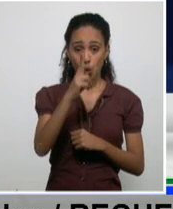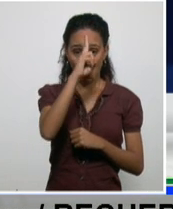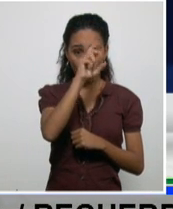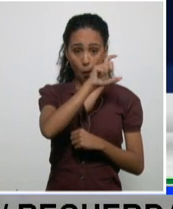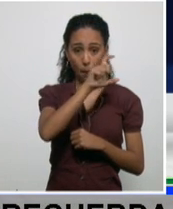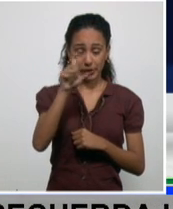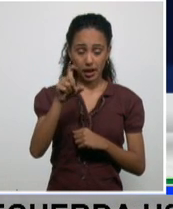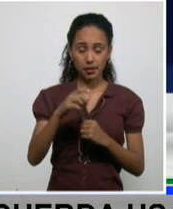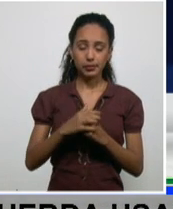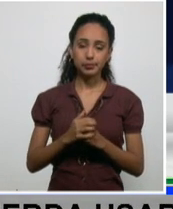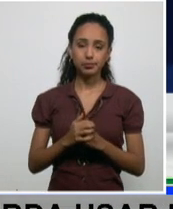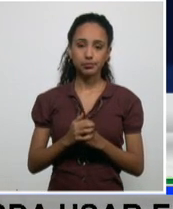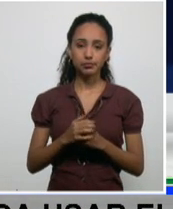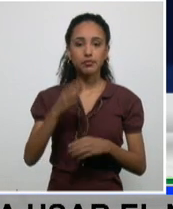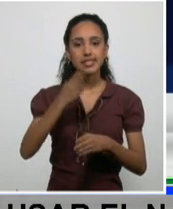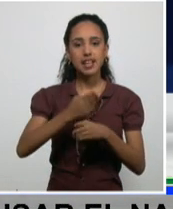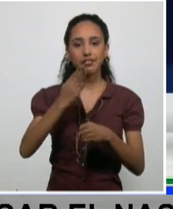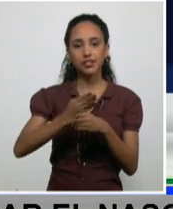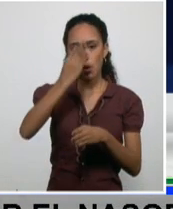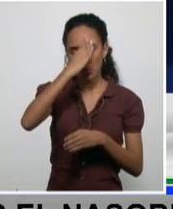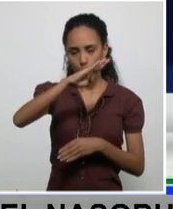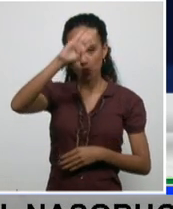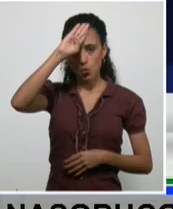Duani de Santiago de Cuba.